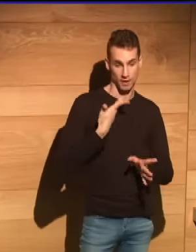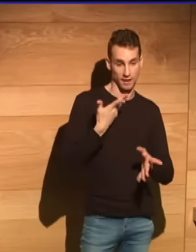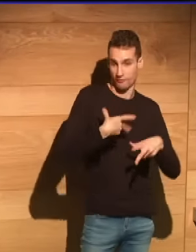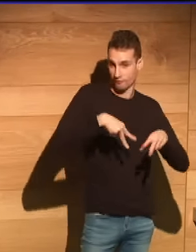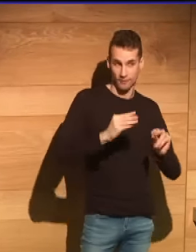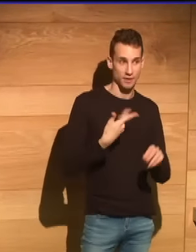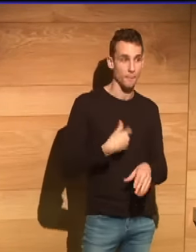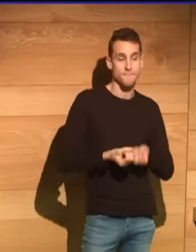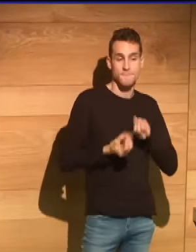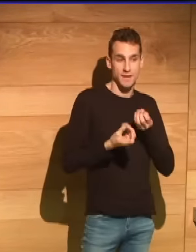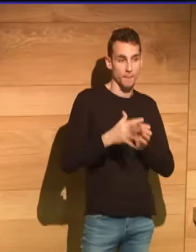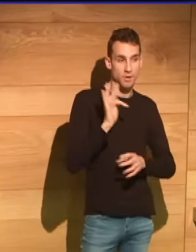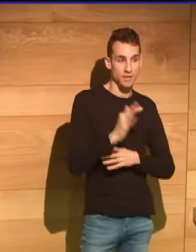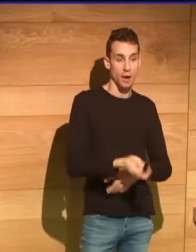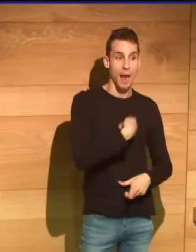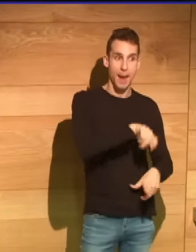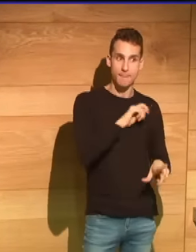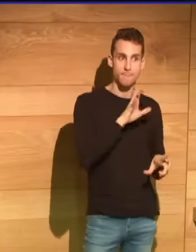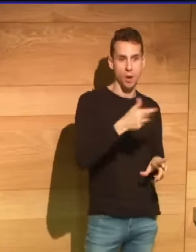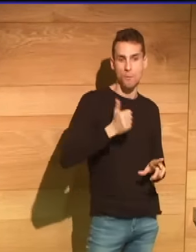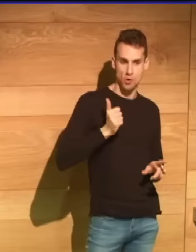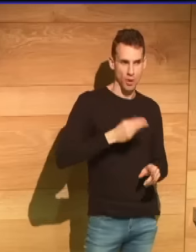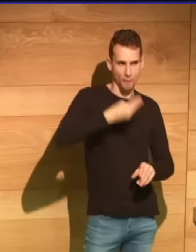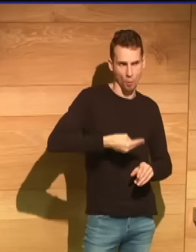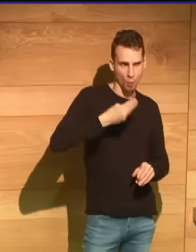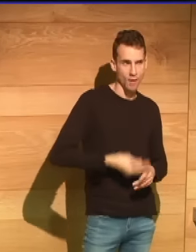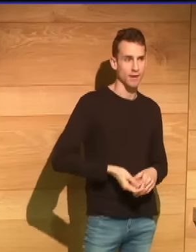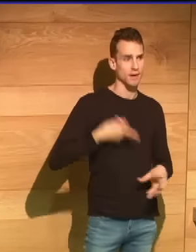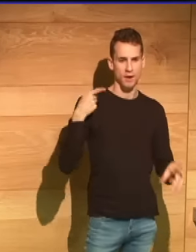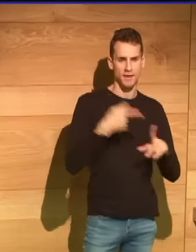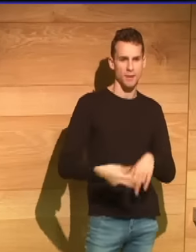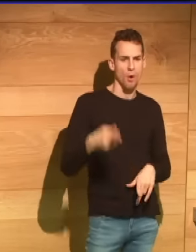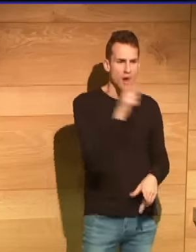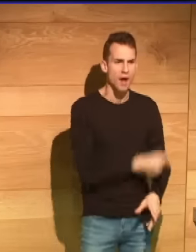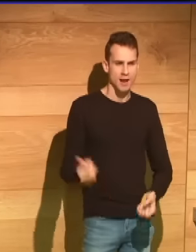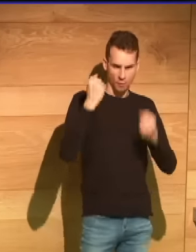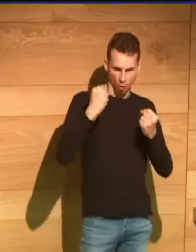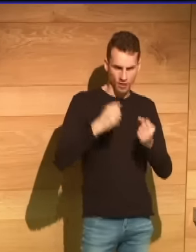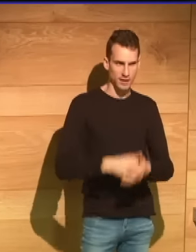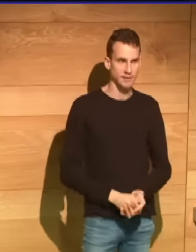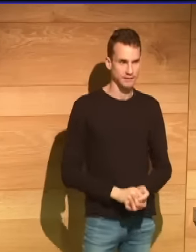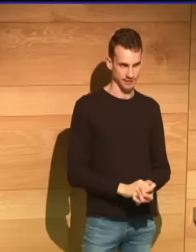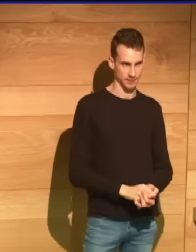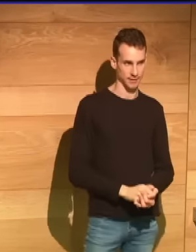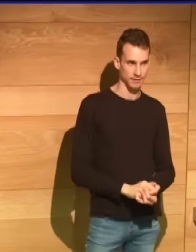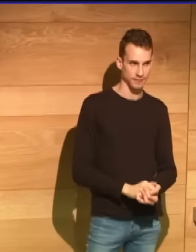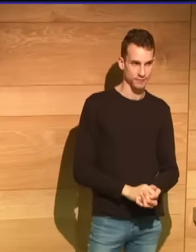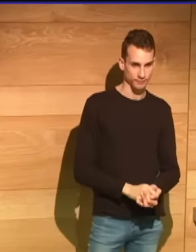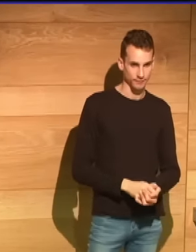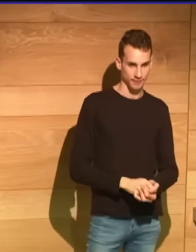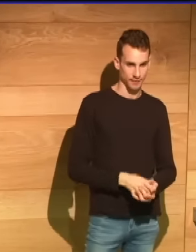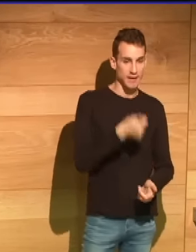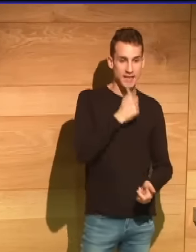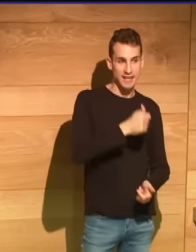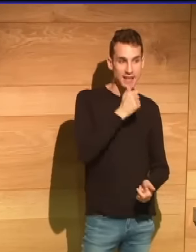positivo. España tiene una gran oportunidad para salir reforzado, resiliente, como dice la palabra, que a mí me